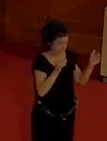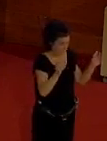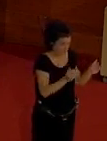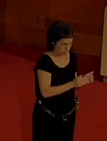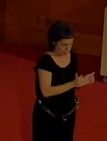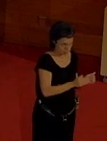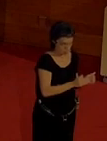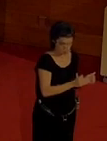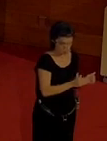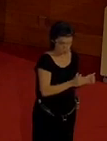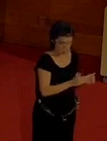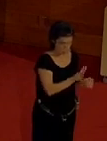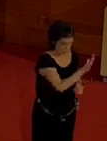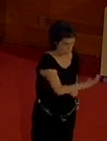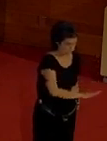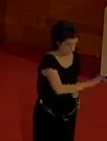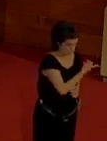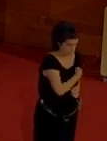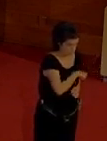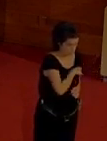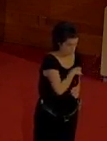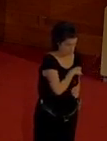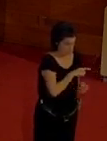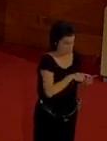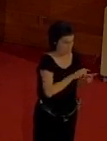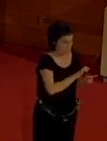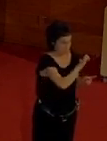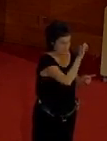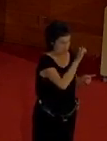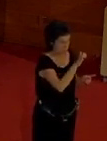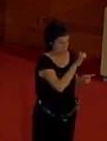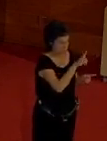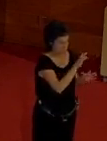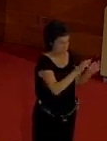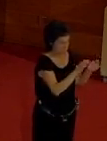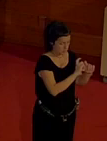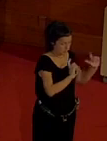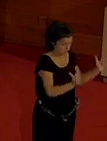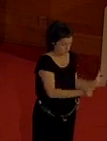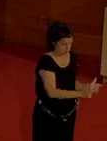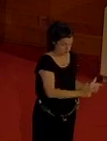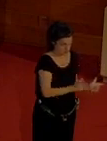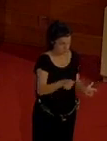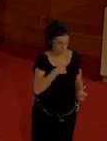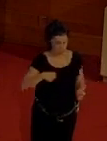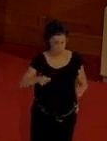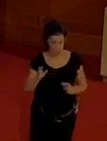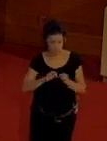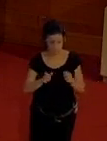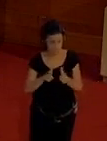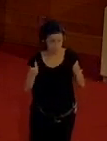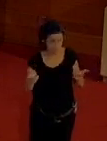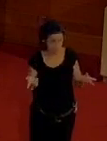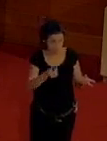de estado español como el de Europa Entonces algo hemos hecho